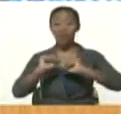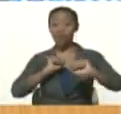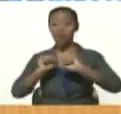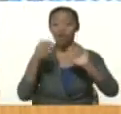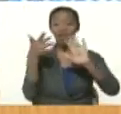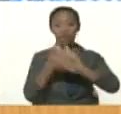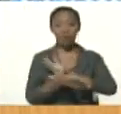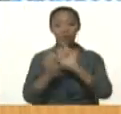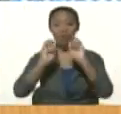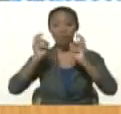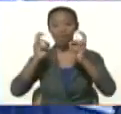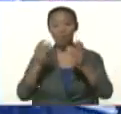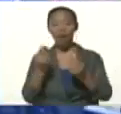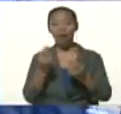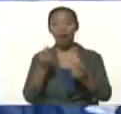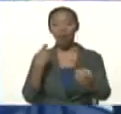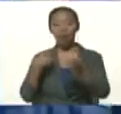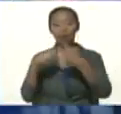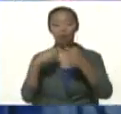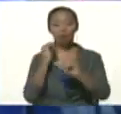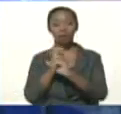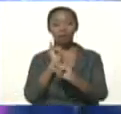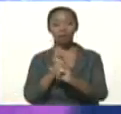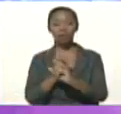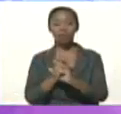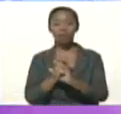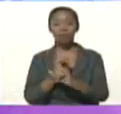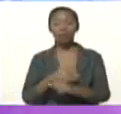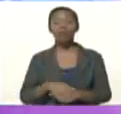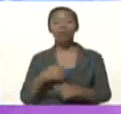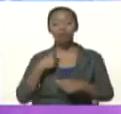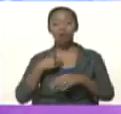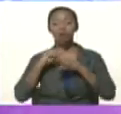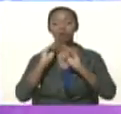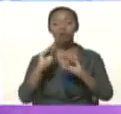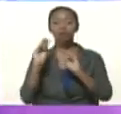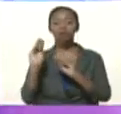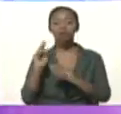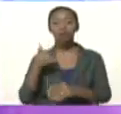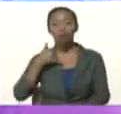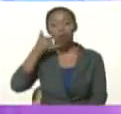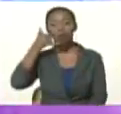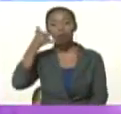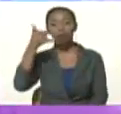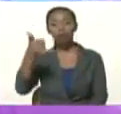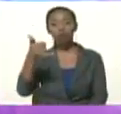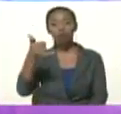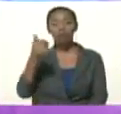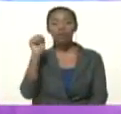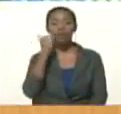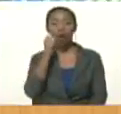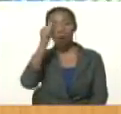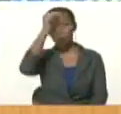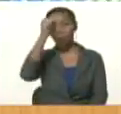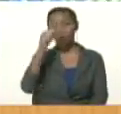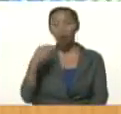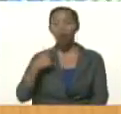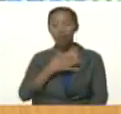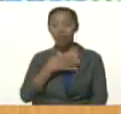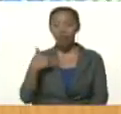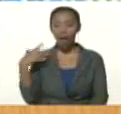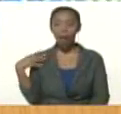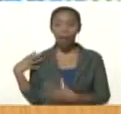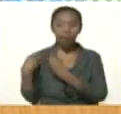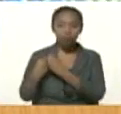tema de la economía digital, lo llamé el sábado, el domingo, y le dije, quiero que me acompañe,